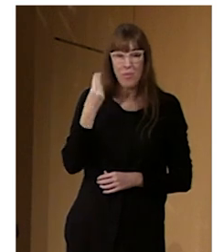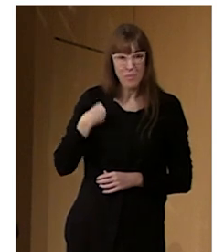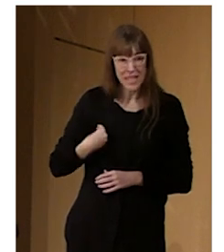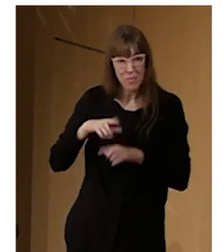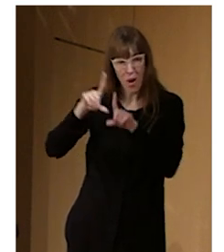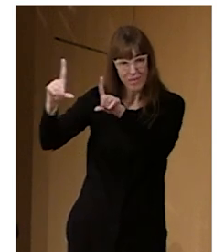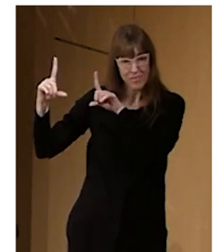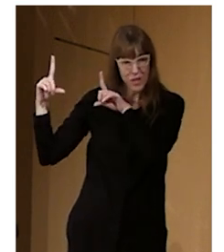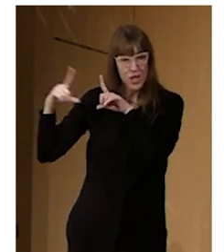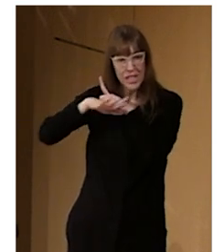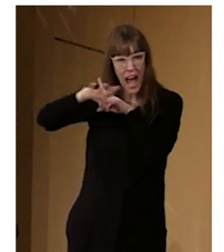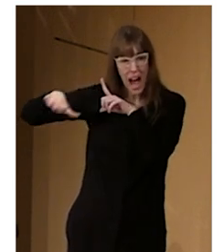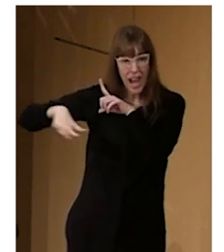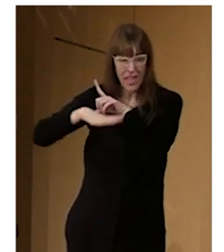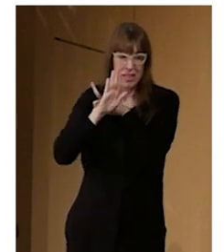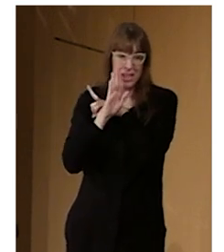la